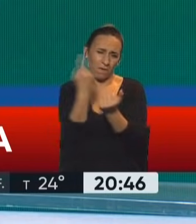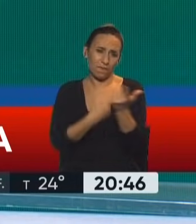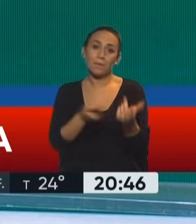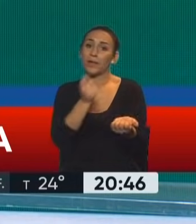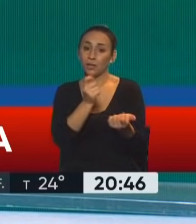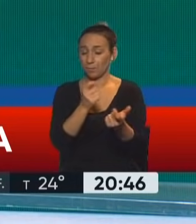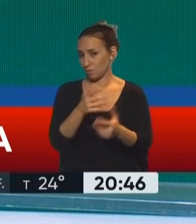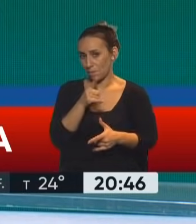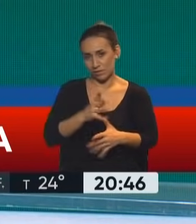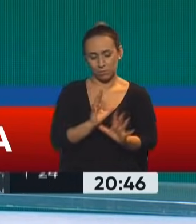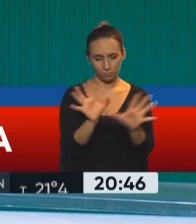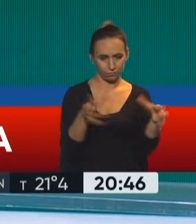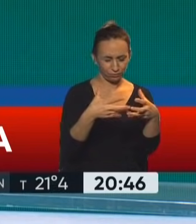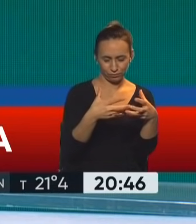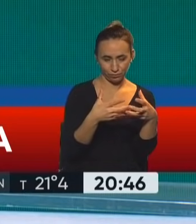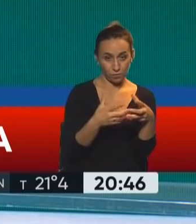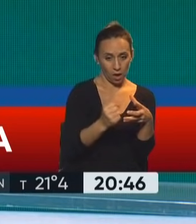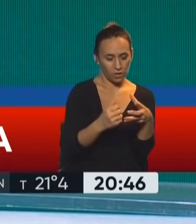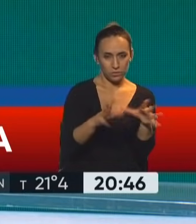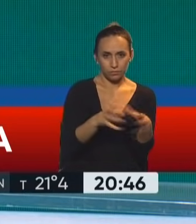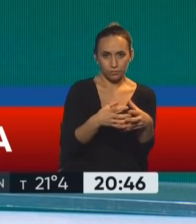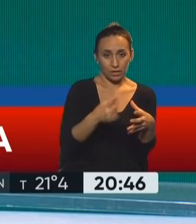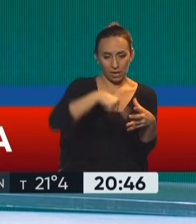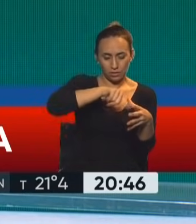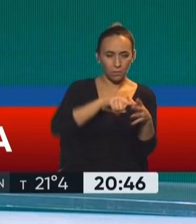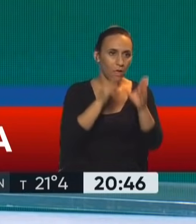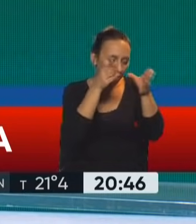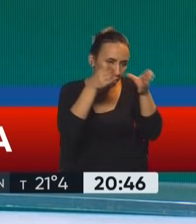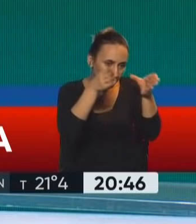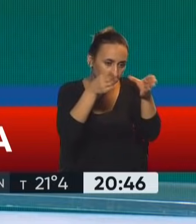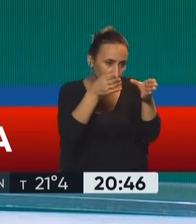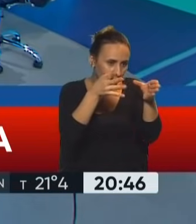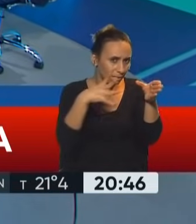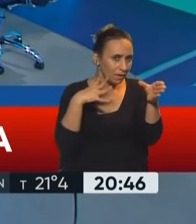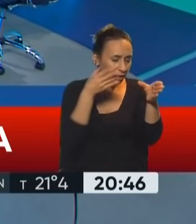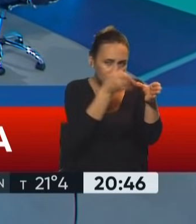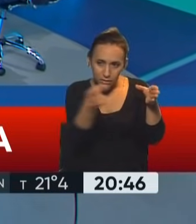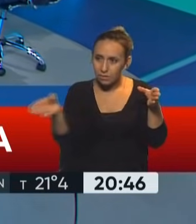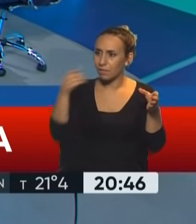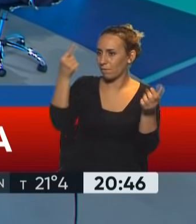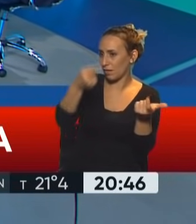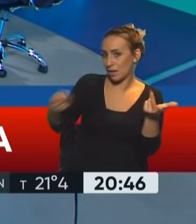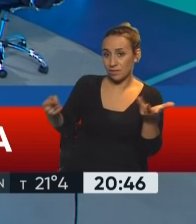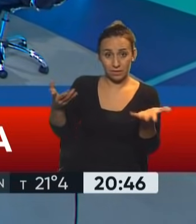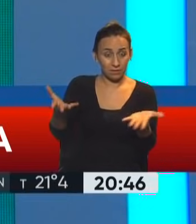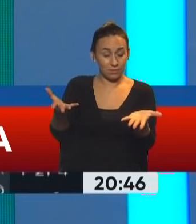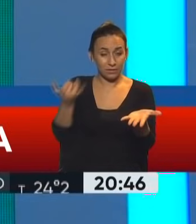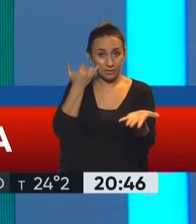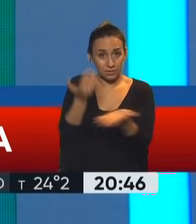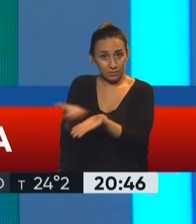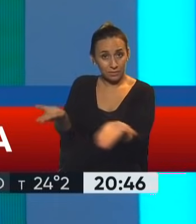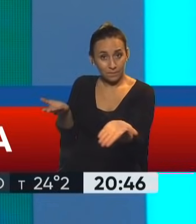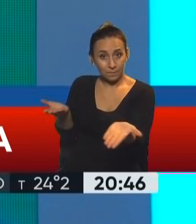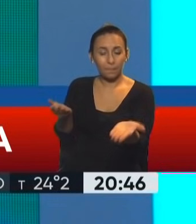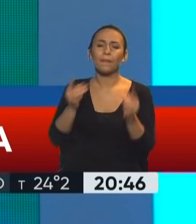parece que hay es una concentración abismal que no permite escuchar otras voces. Me parece que es un tema para discutir. Sí, además se desvía todo el tiempo